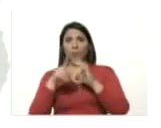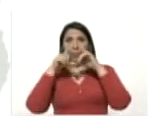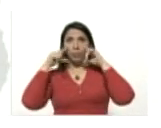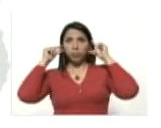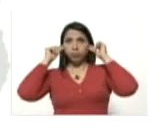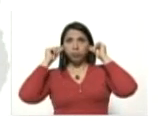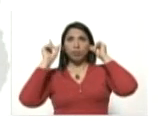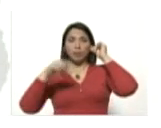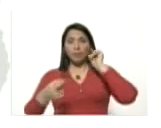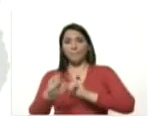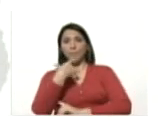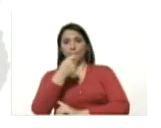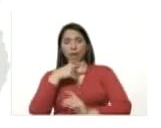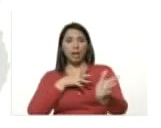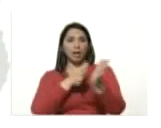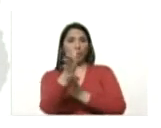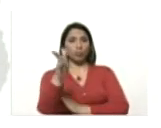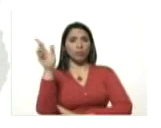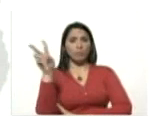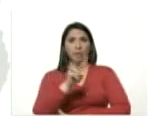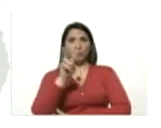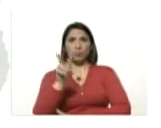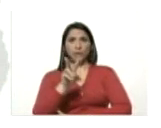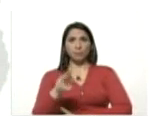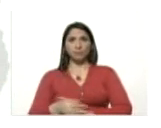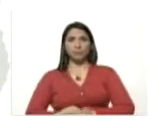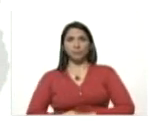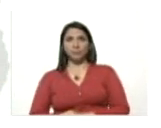tratamiento gratuito en Venezuela.